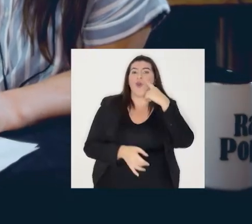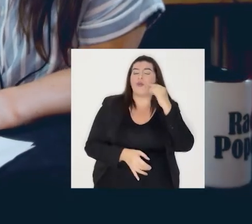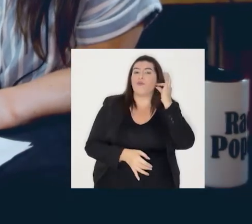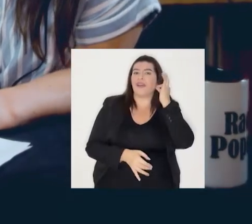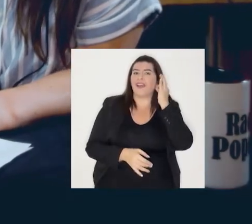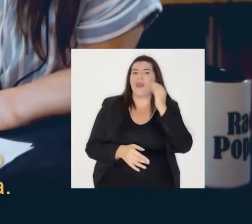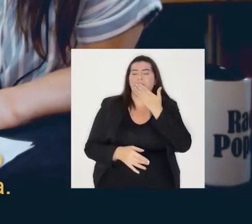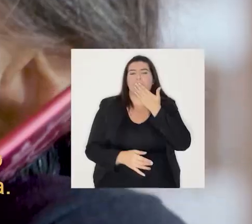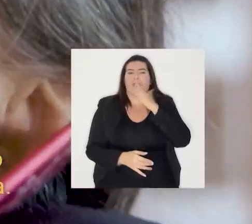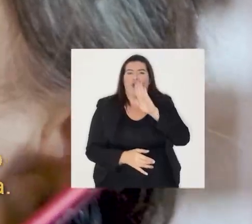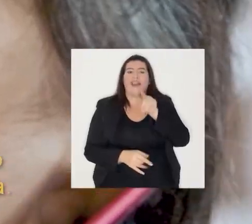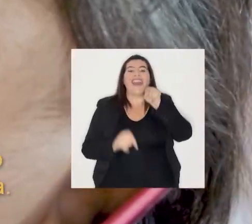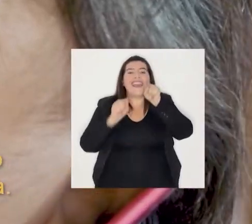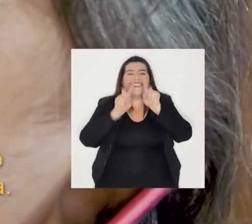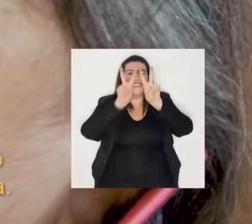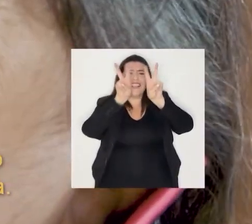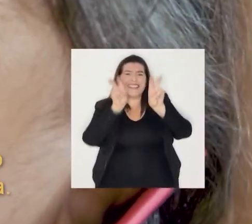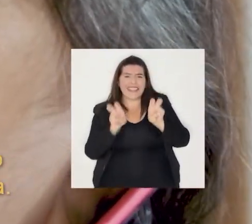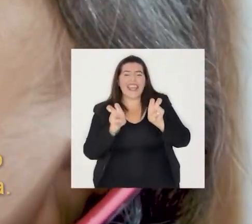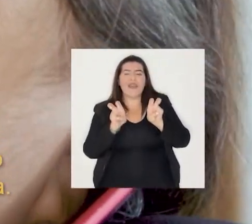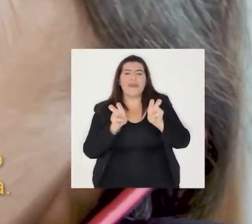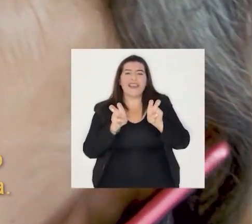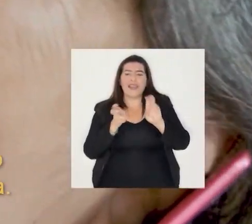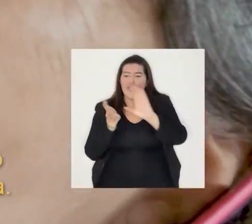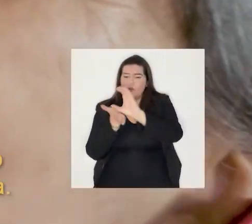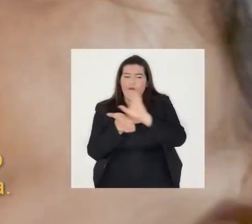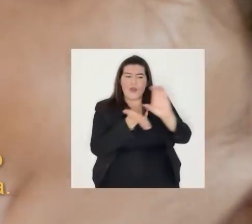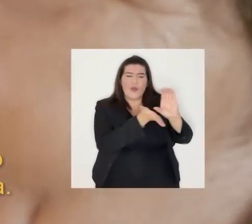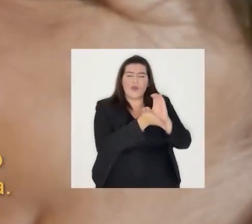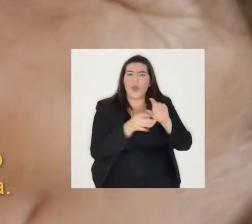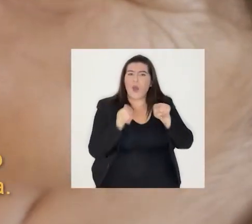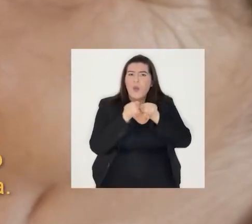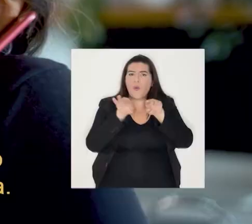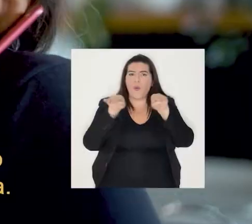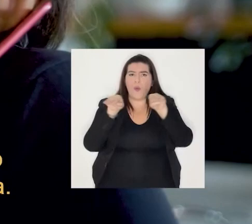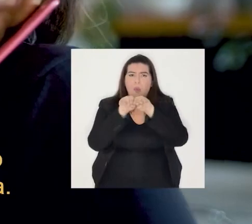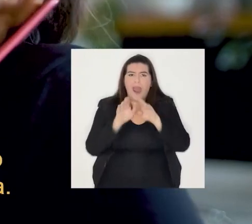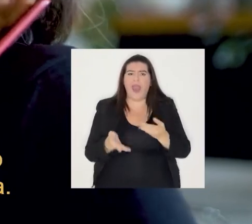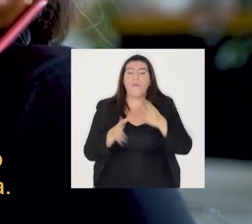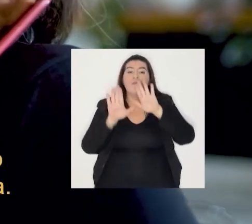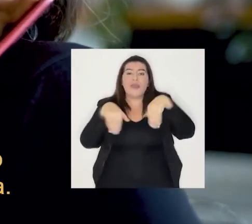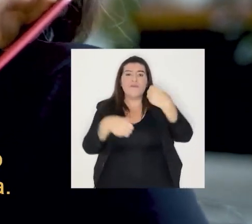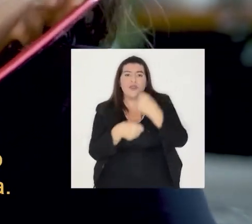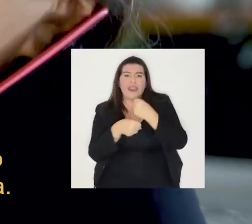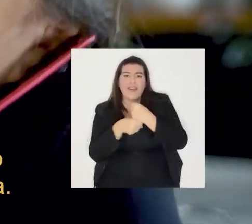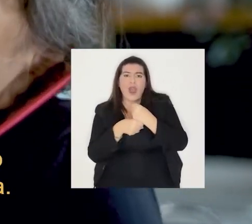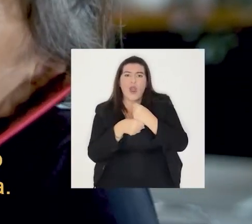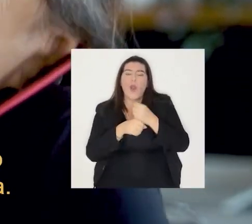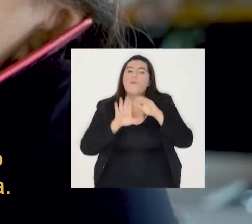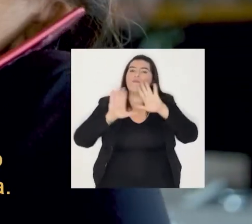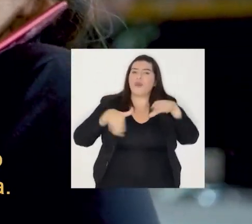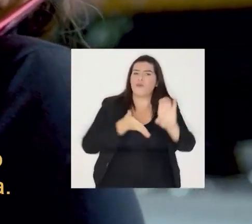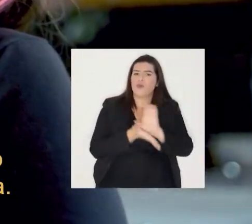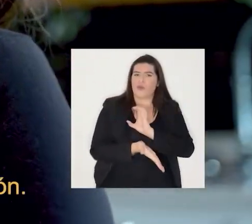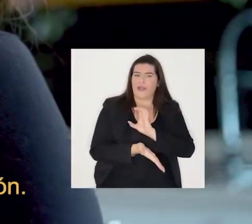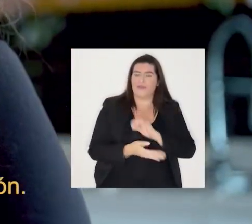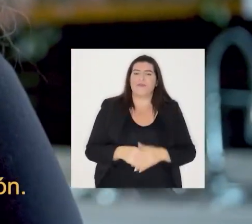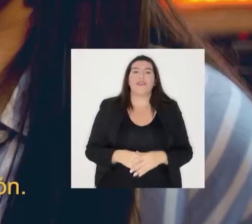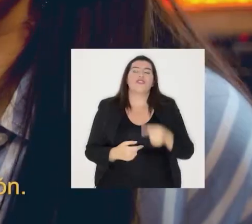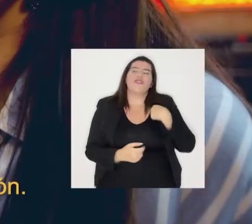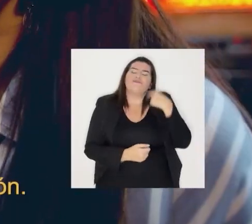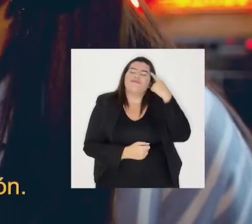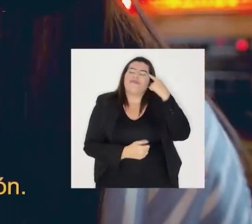bien los hombres y las mujeres de eso se trata que ganemos lo mismo que ellos la misma pega la misma paga